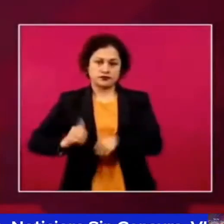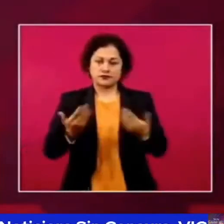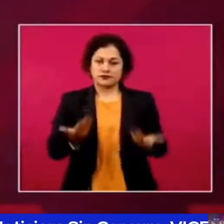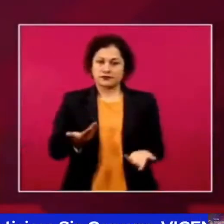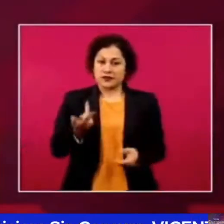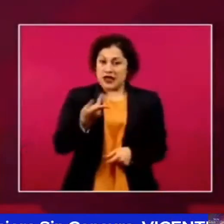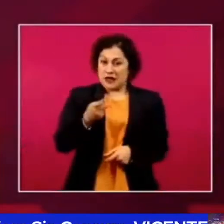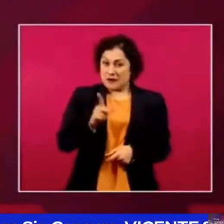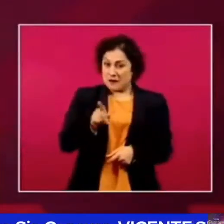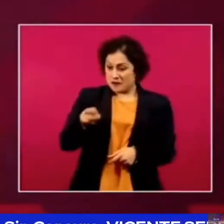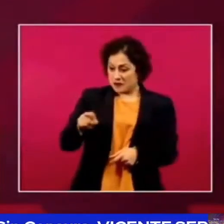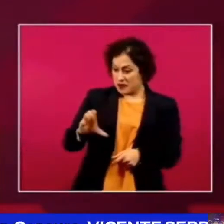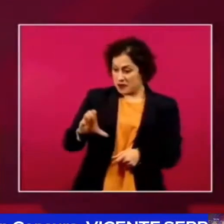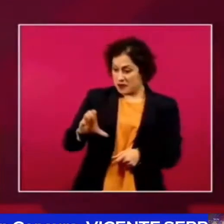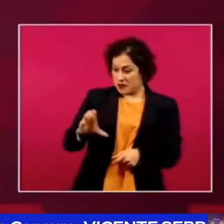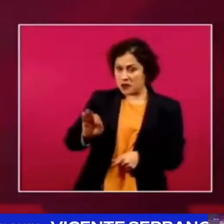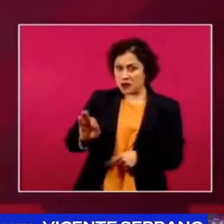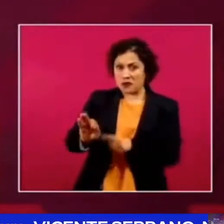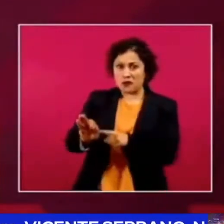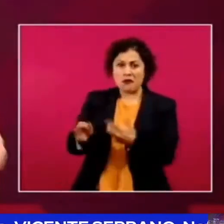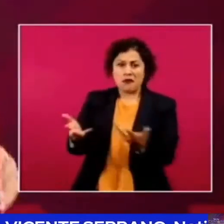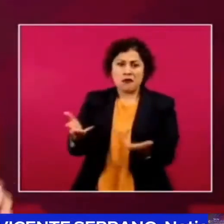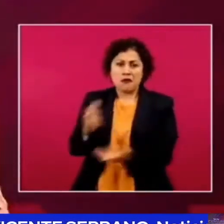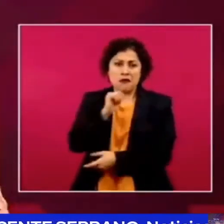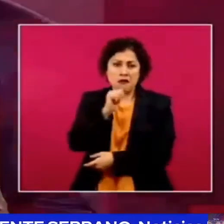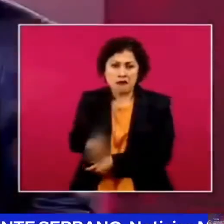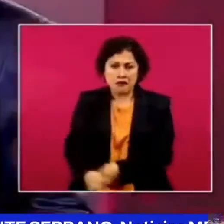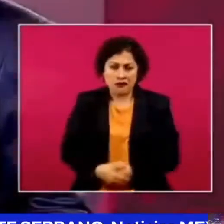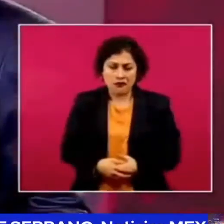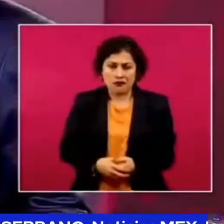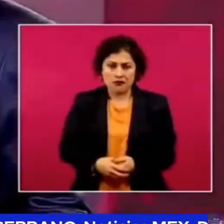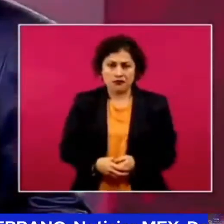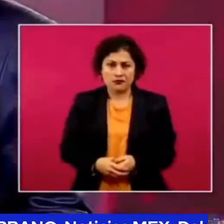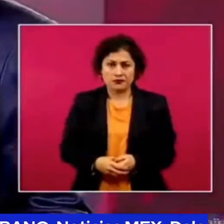institución no hace nada.